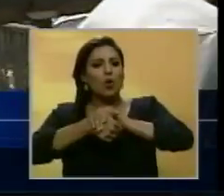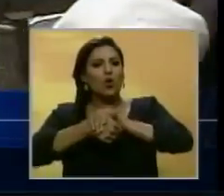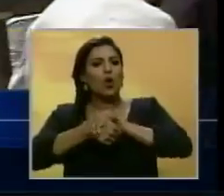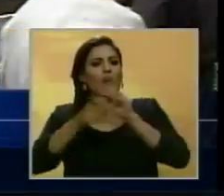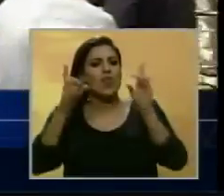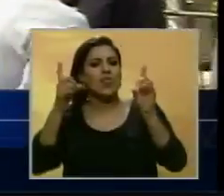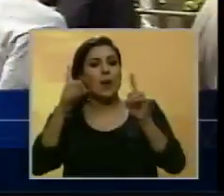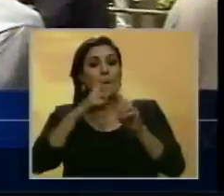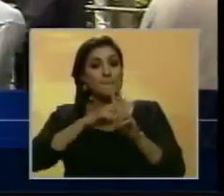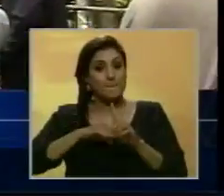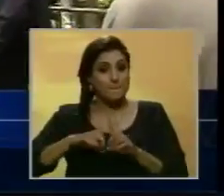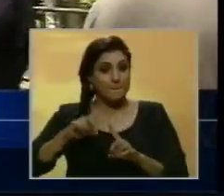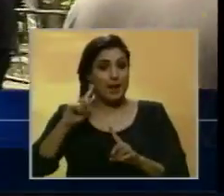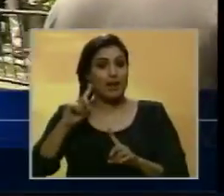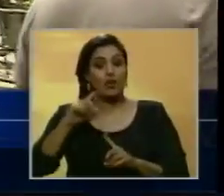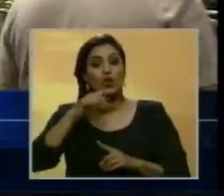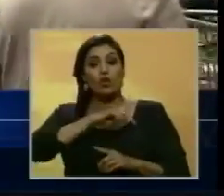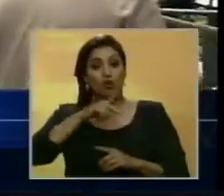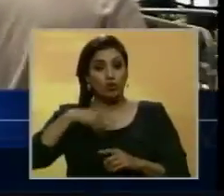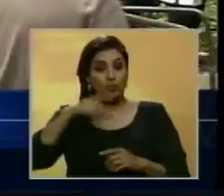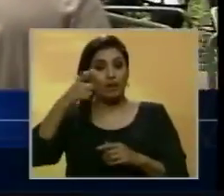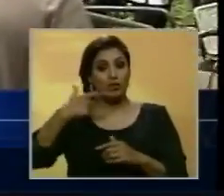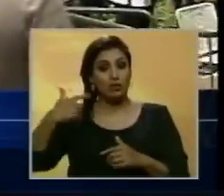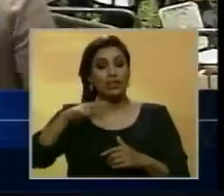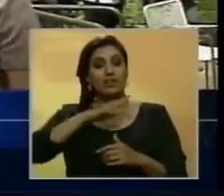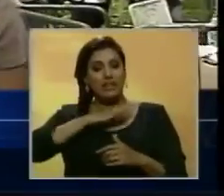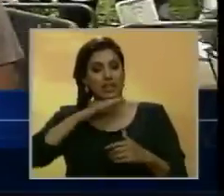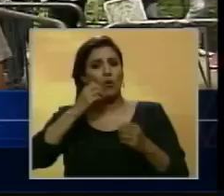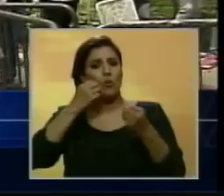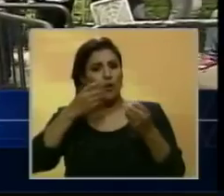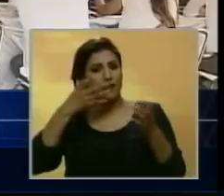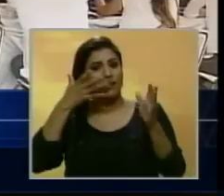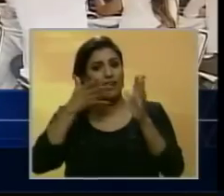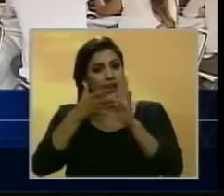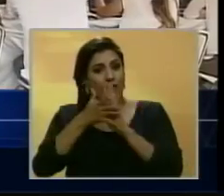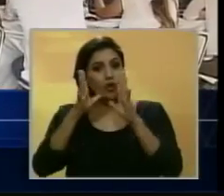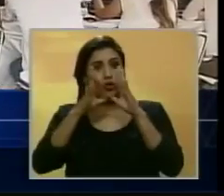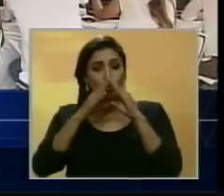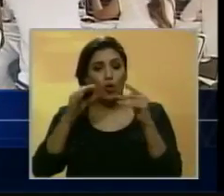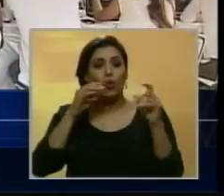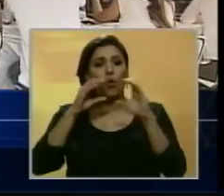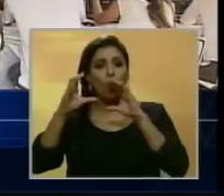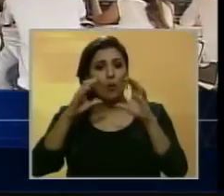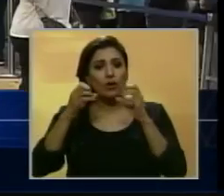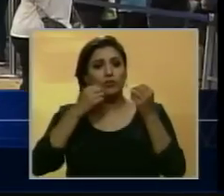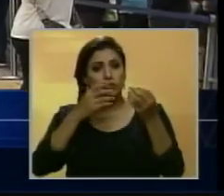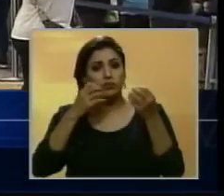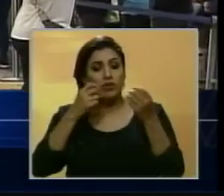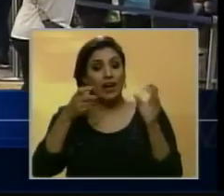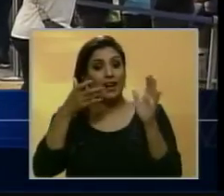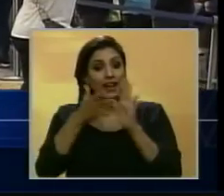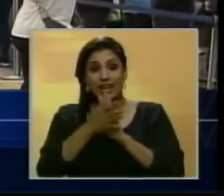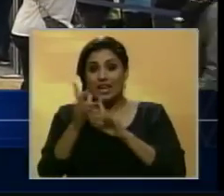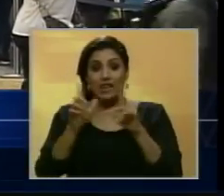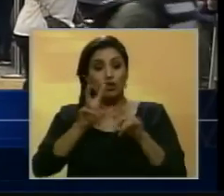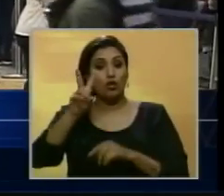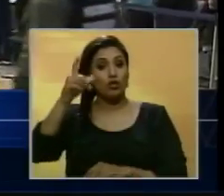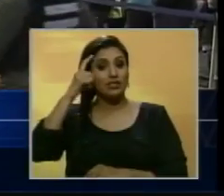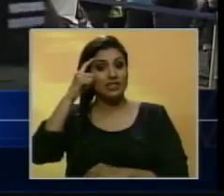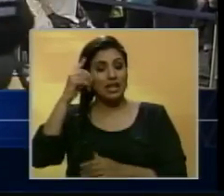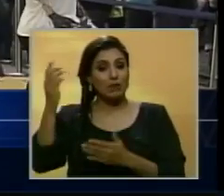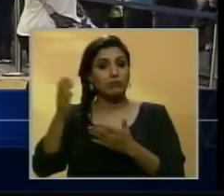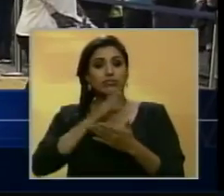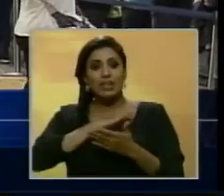deliberado. Sin embargo, los propios voceros están afirmando por todos los medios que tienen para ello, que ya en 2 días